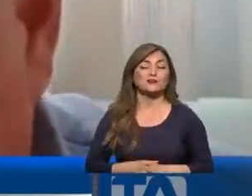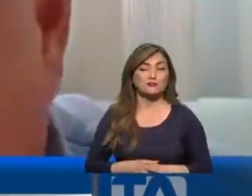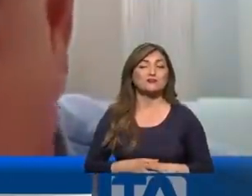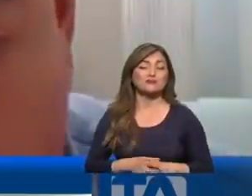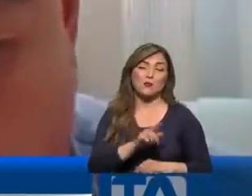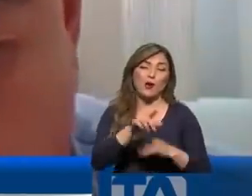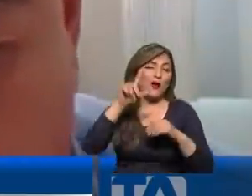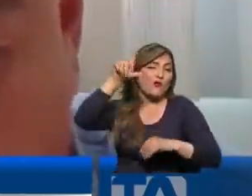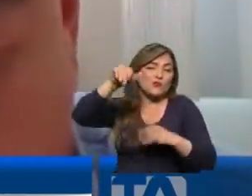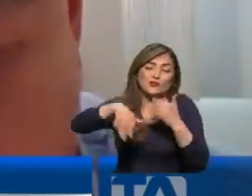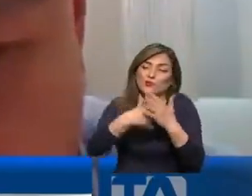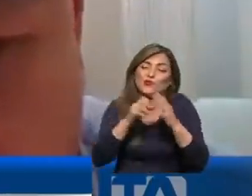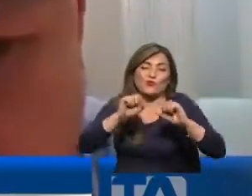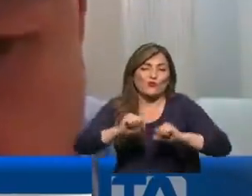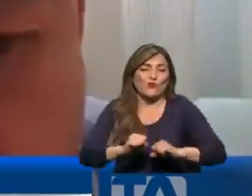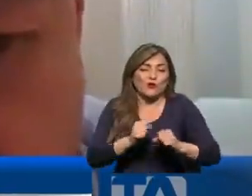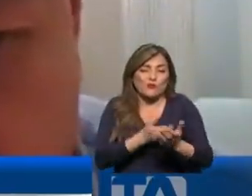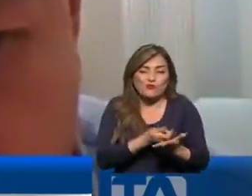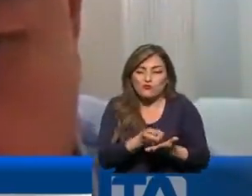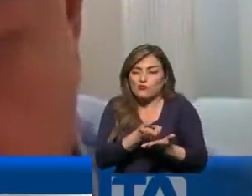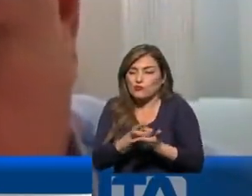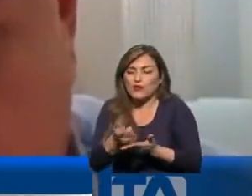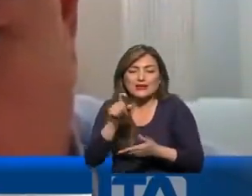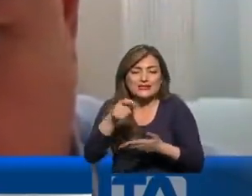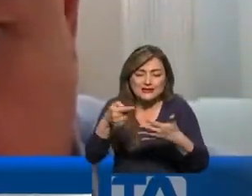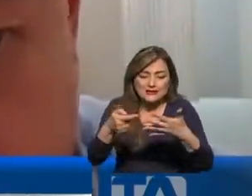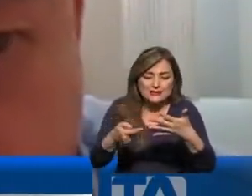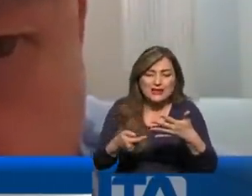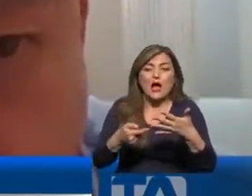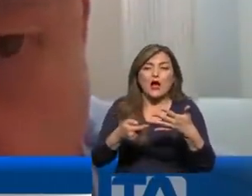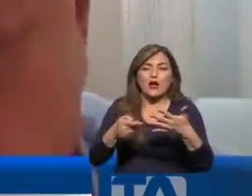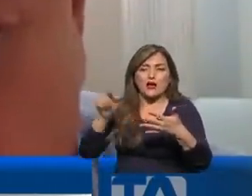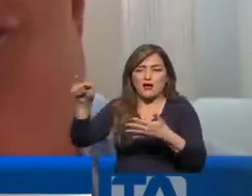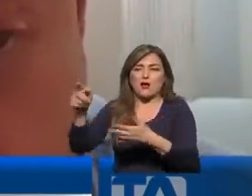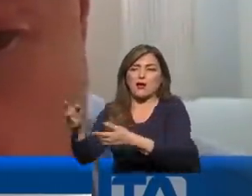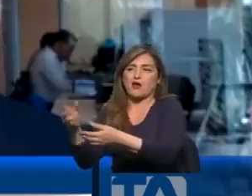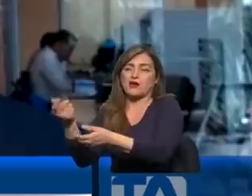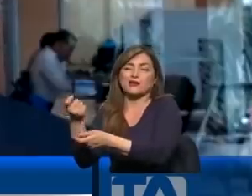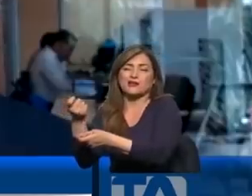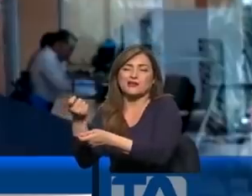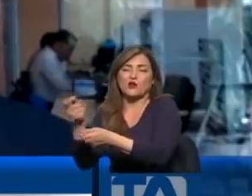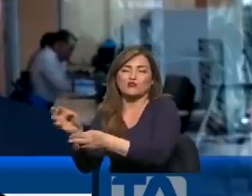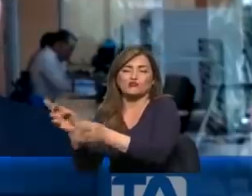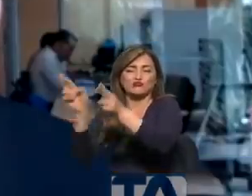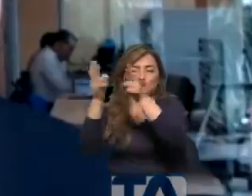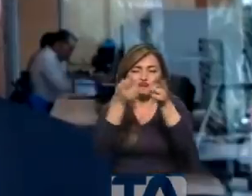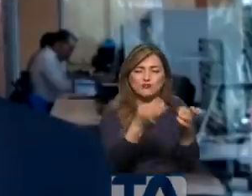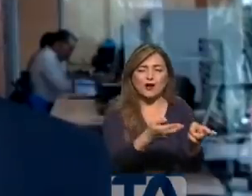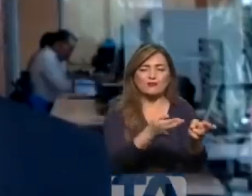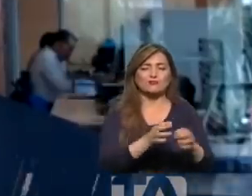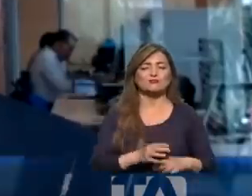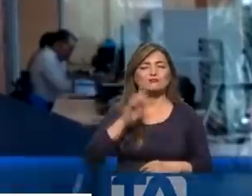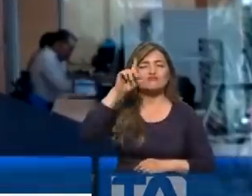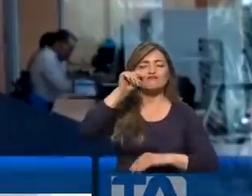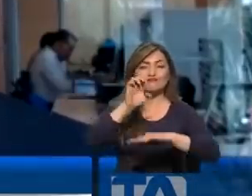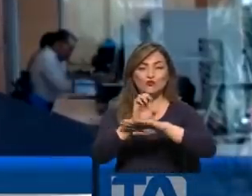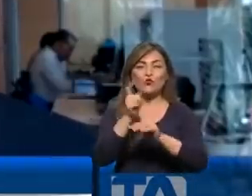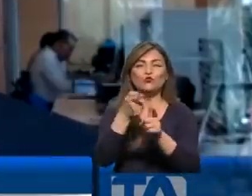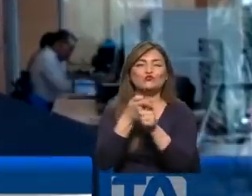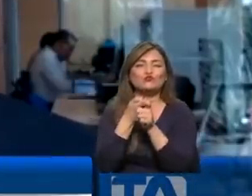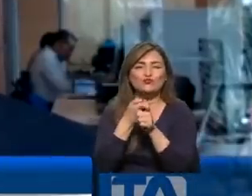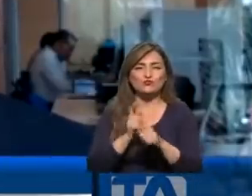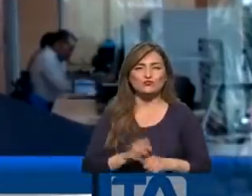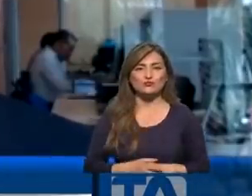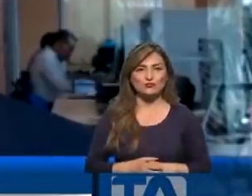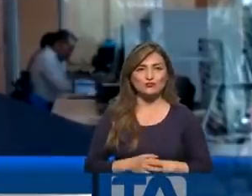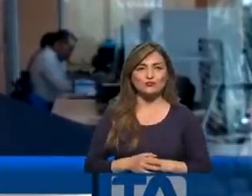pueda con ello suplir sus necesidades múltiples. Lo que quiere el gobierno ecuatoriano con urgencia es cerrar